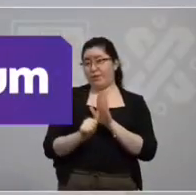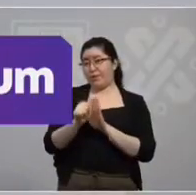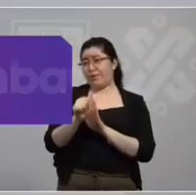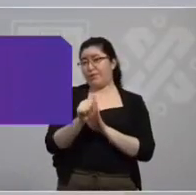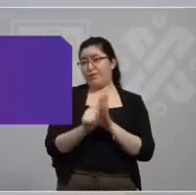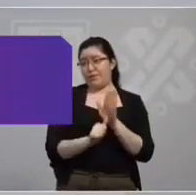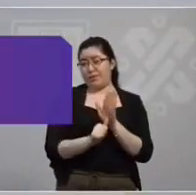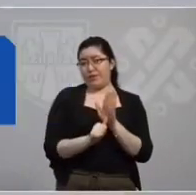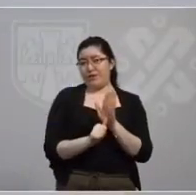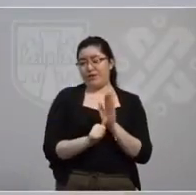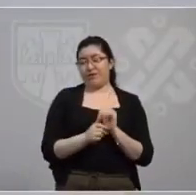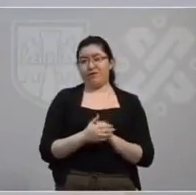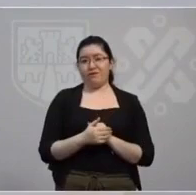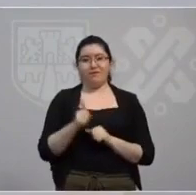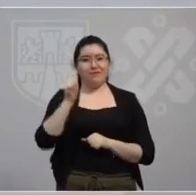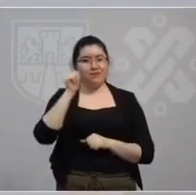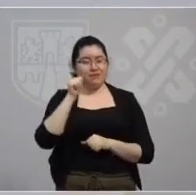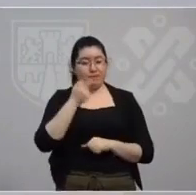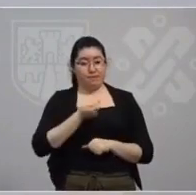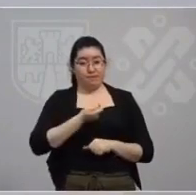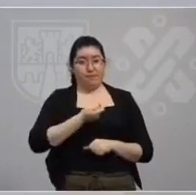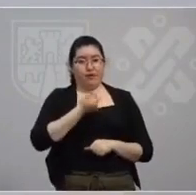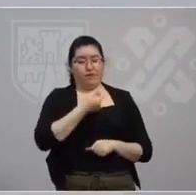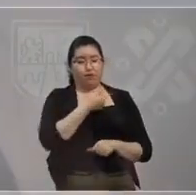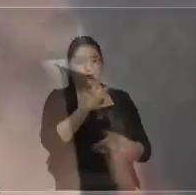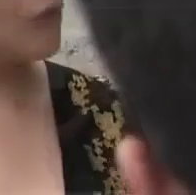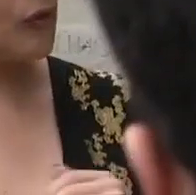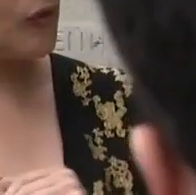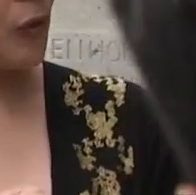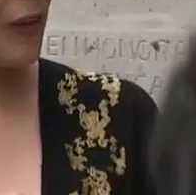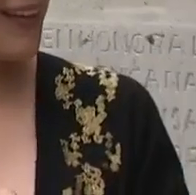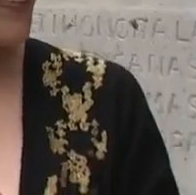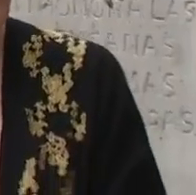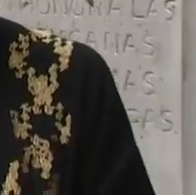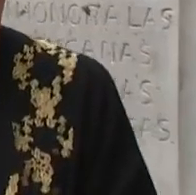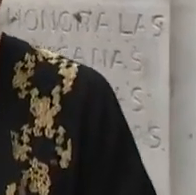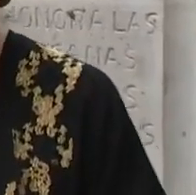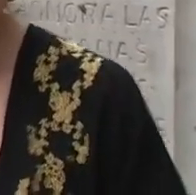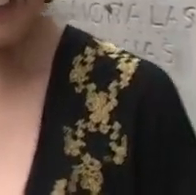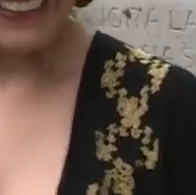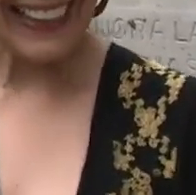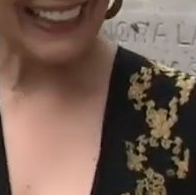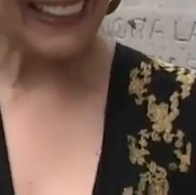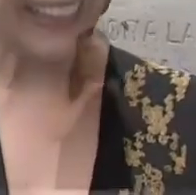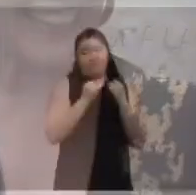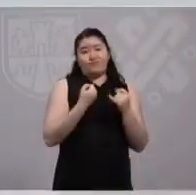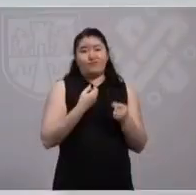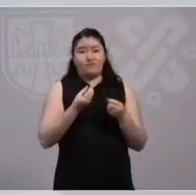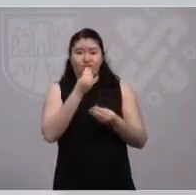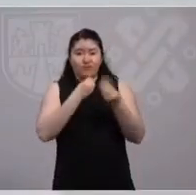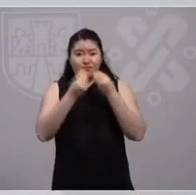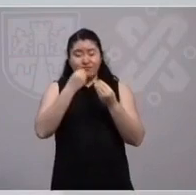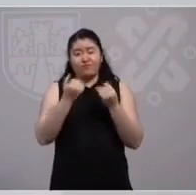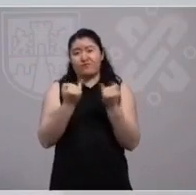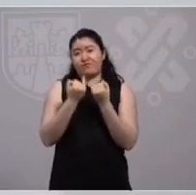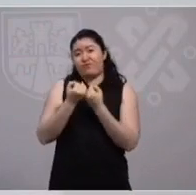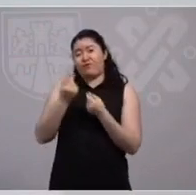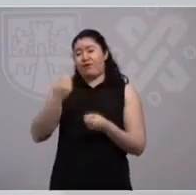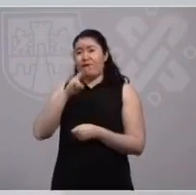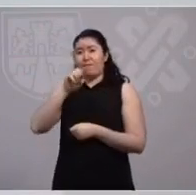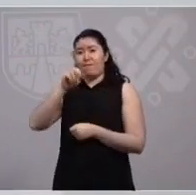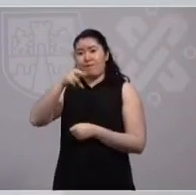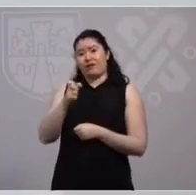que recibieron una llamada anónima de una mujer quien informó que en un domicilio de la condesa se encontraba un hombre